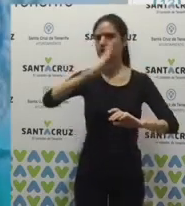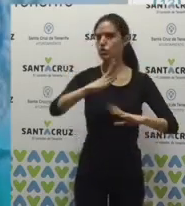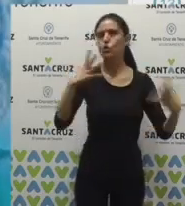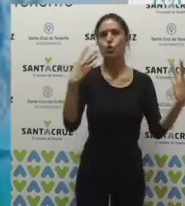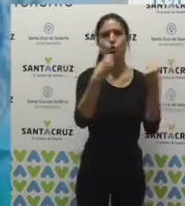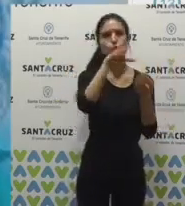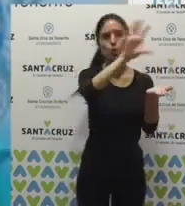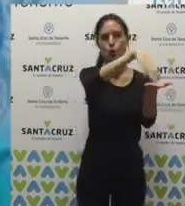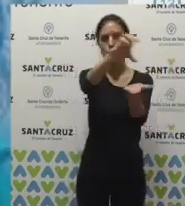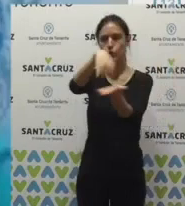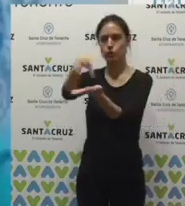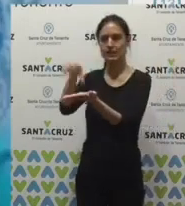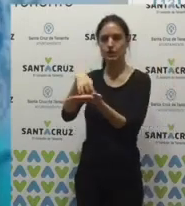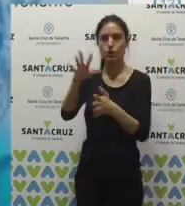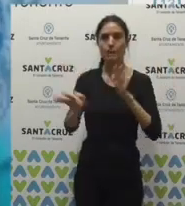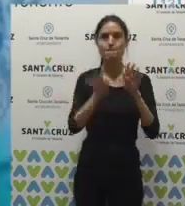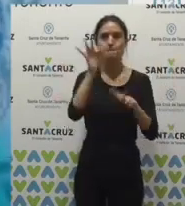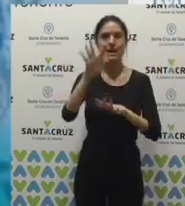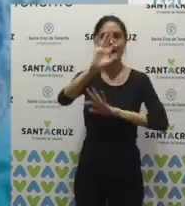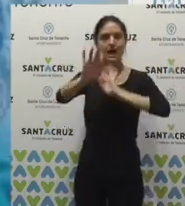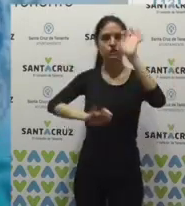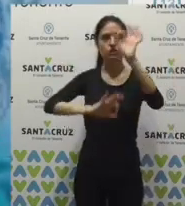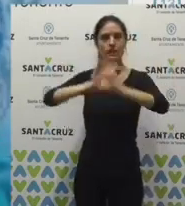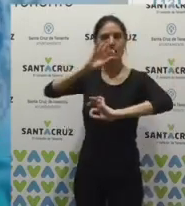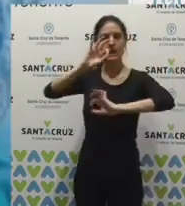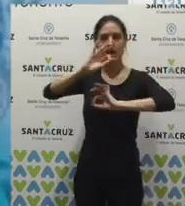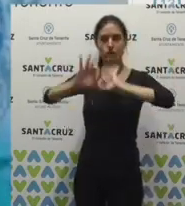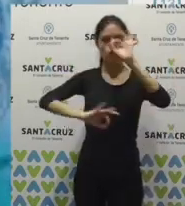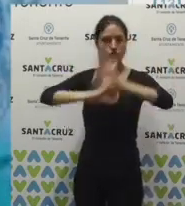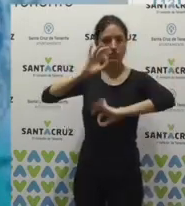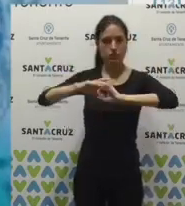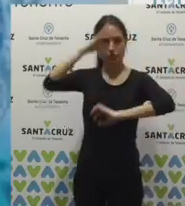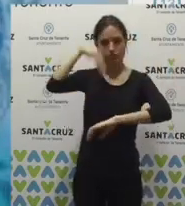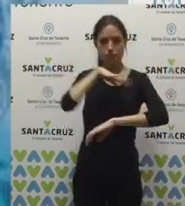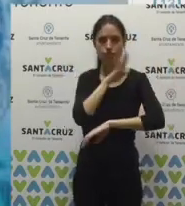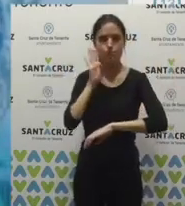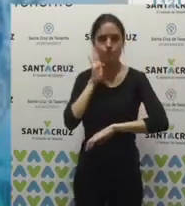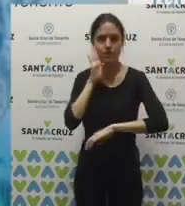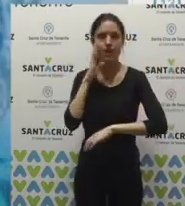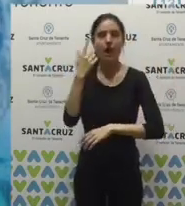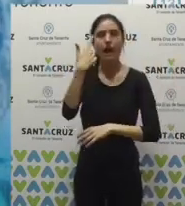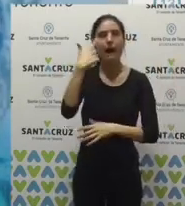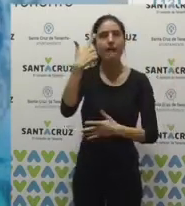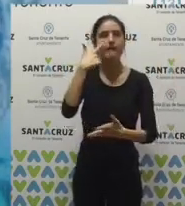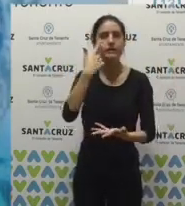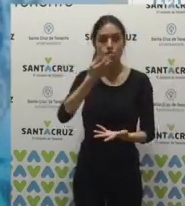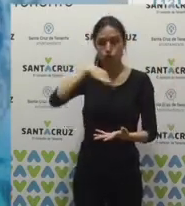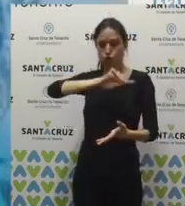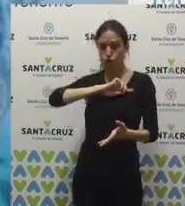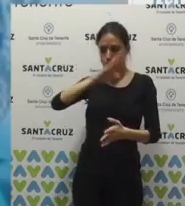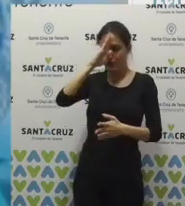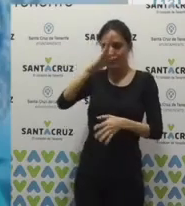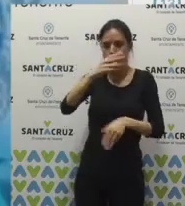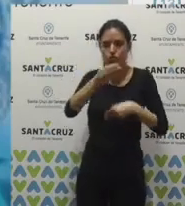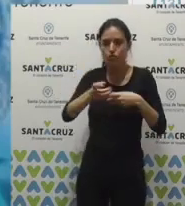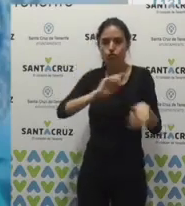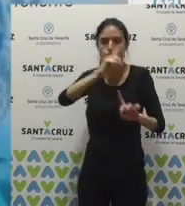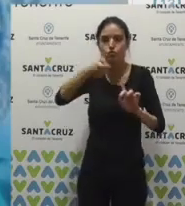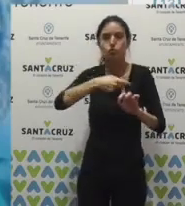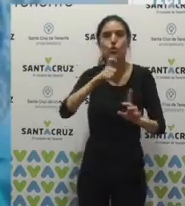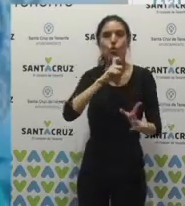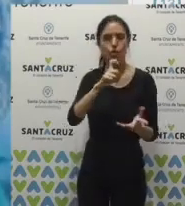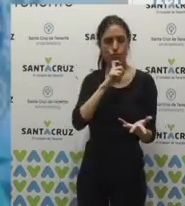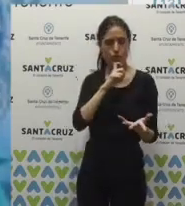con un amparo para poder trasladarle pues todos estos datos a la consejería así como manejarlo nosotros directamente para una atención